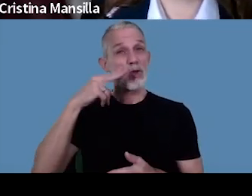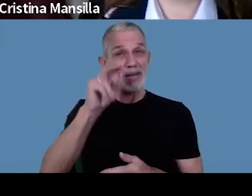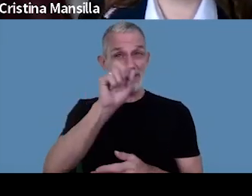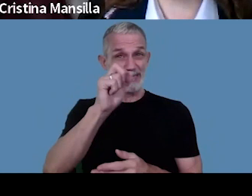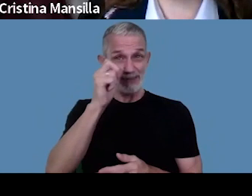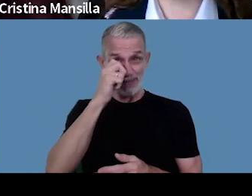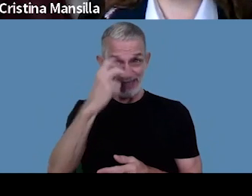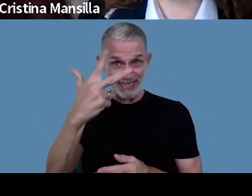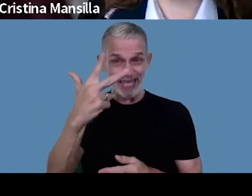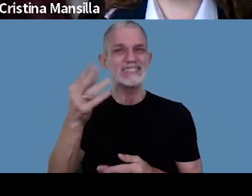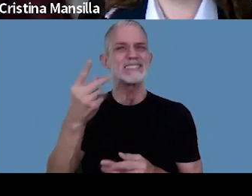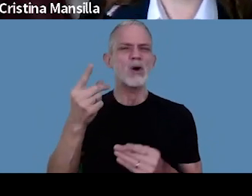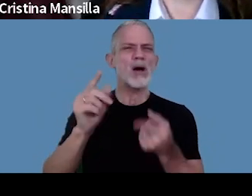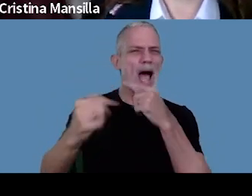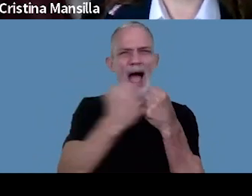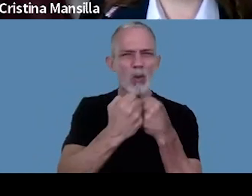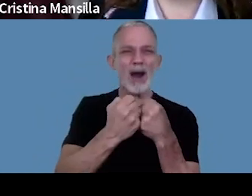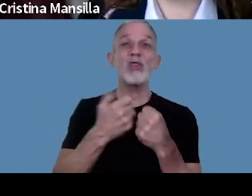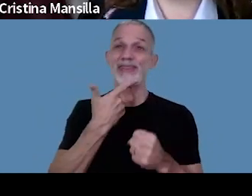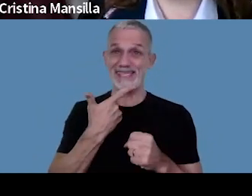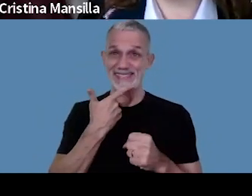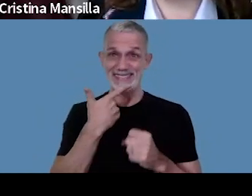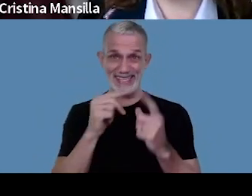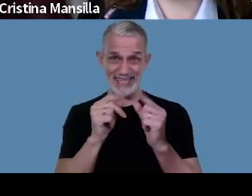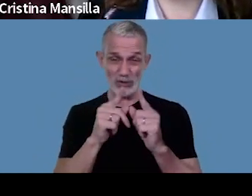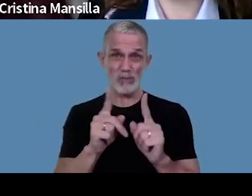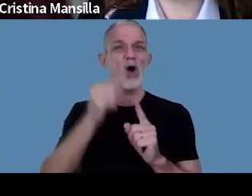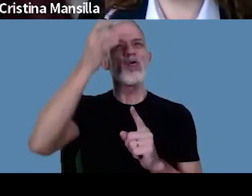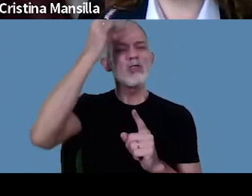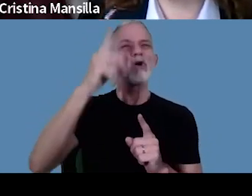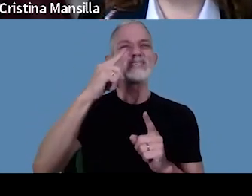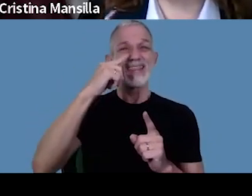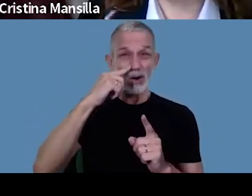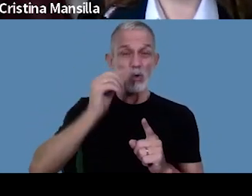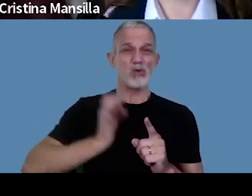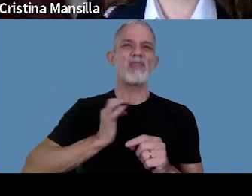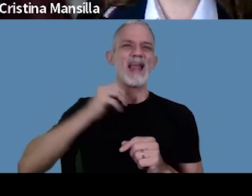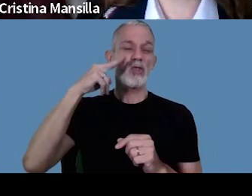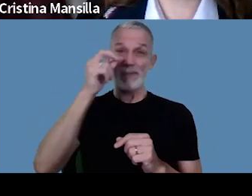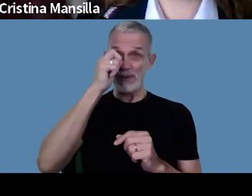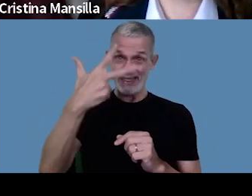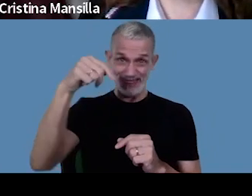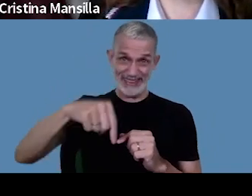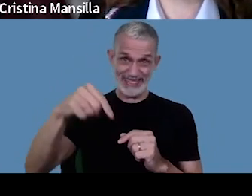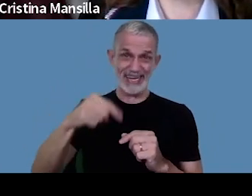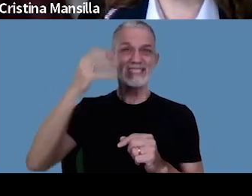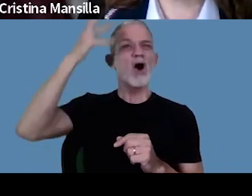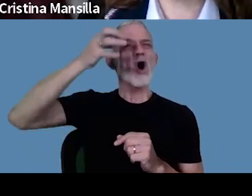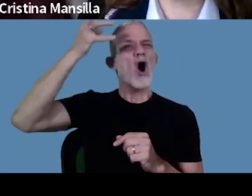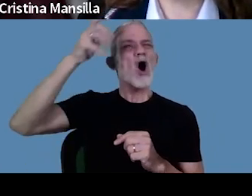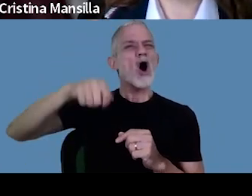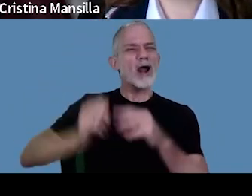a través de la acordada 17 del 12 de junio del 2023, la Corte Suprema de Justicia